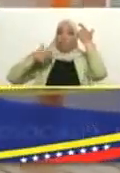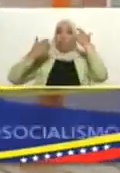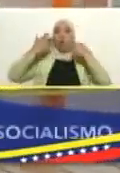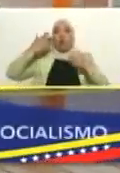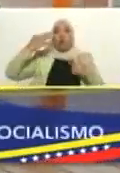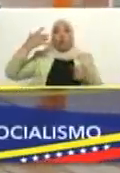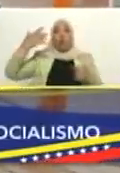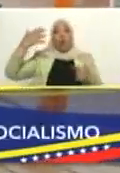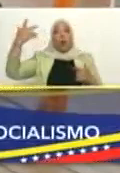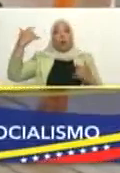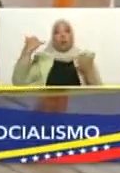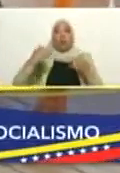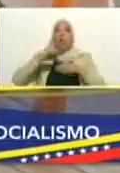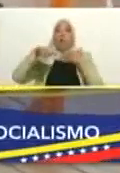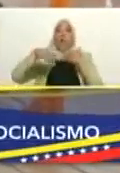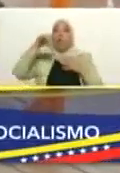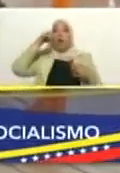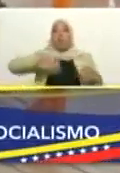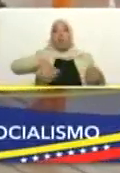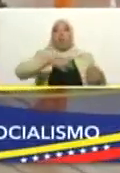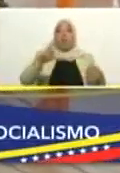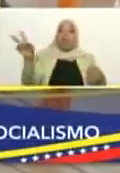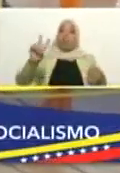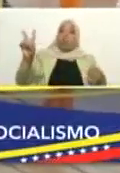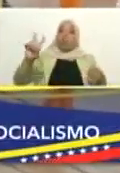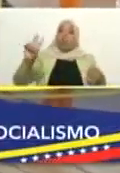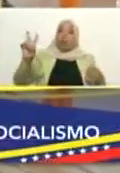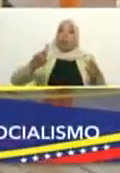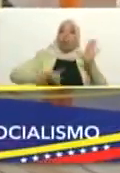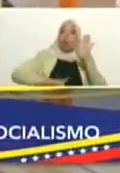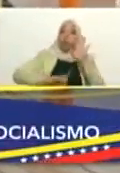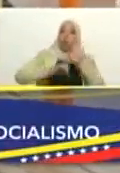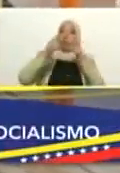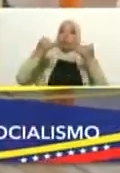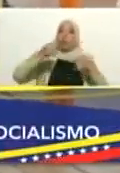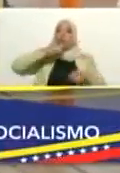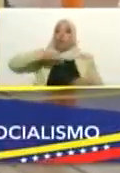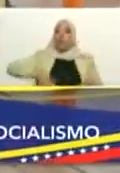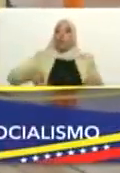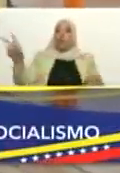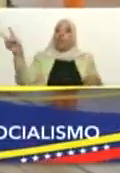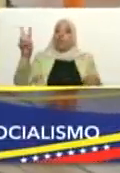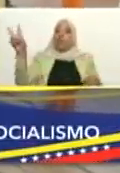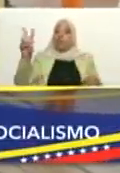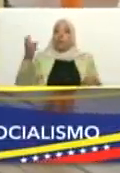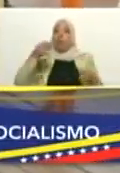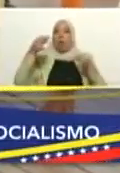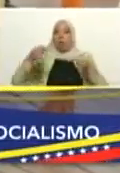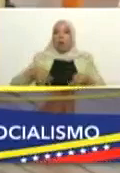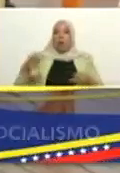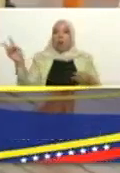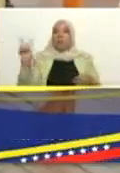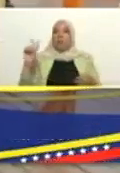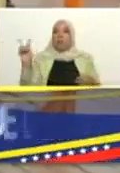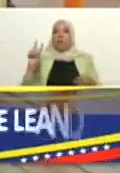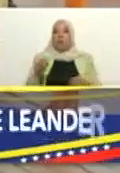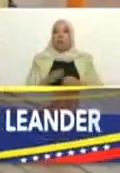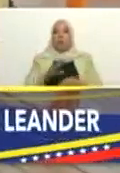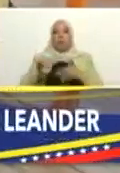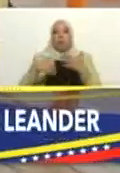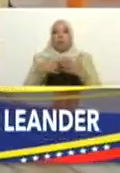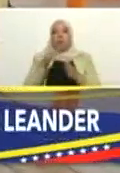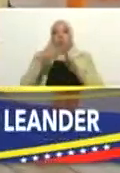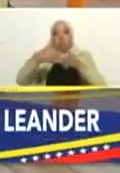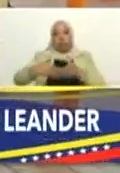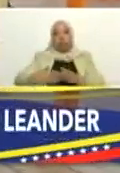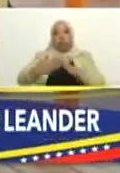sueño también de todo el pueblo venezolano, que es rescatar la historia de Venezuela, la verdad de Venezuela. Este barco ha